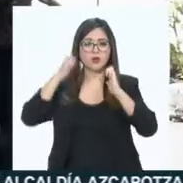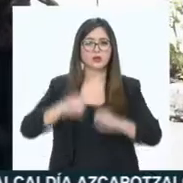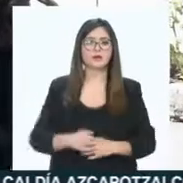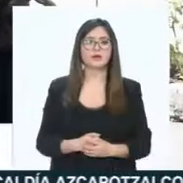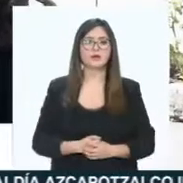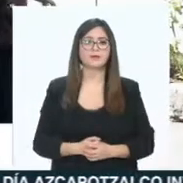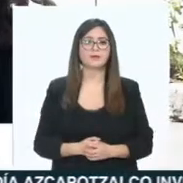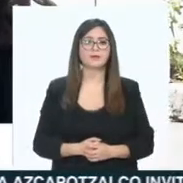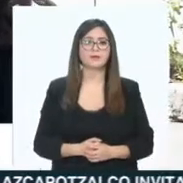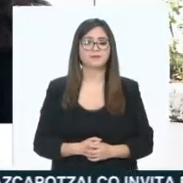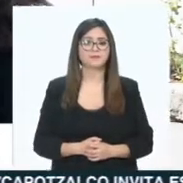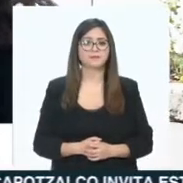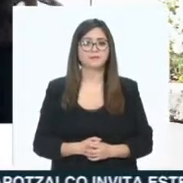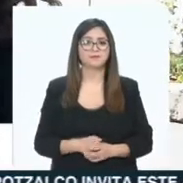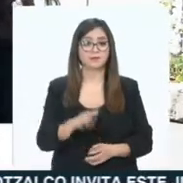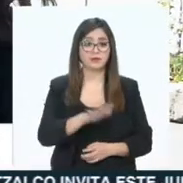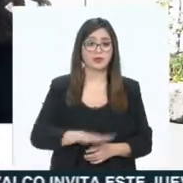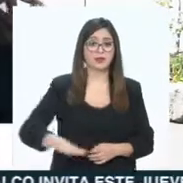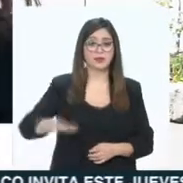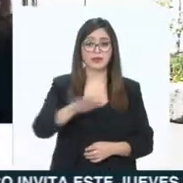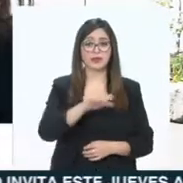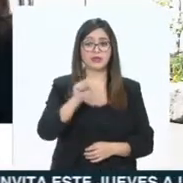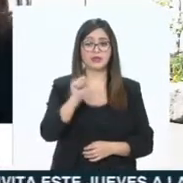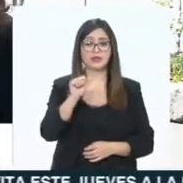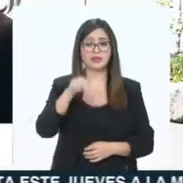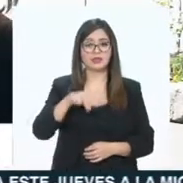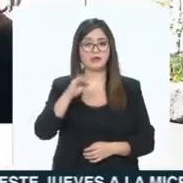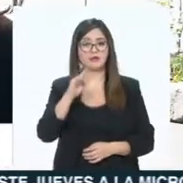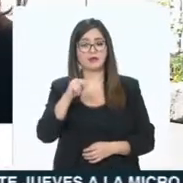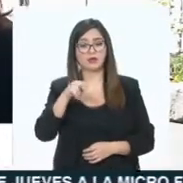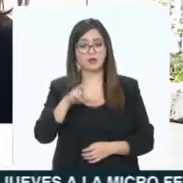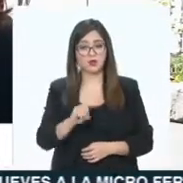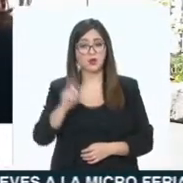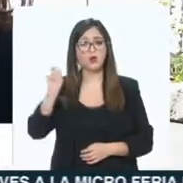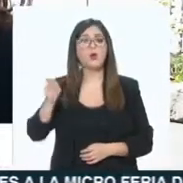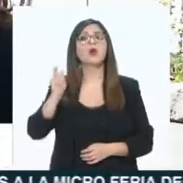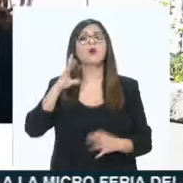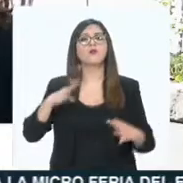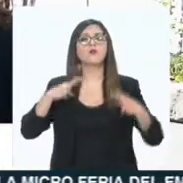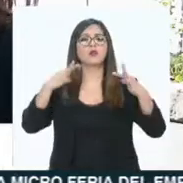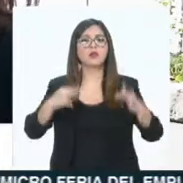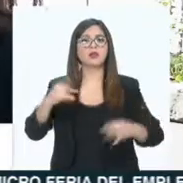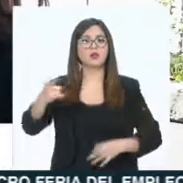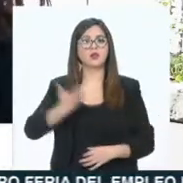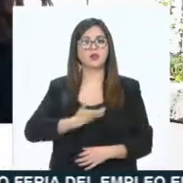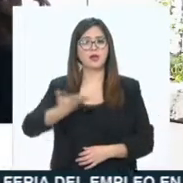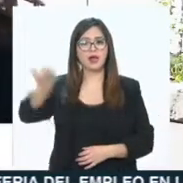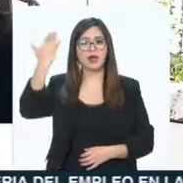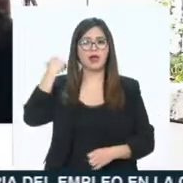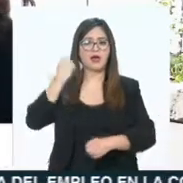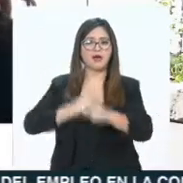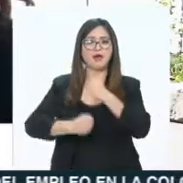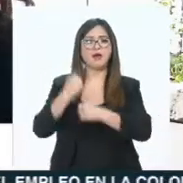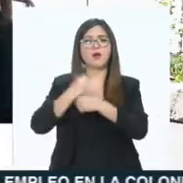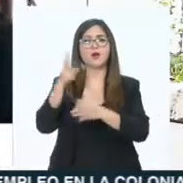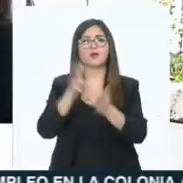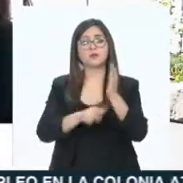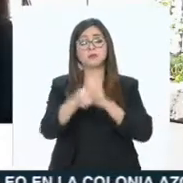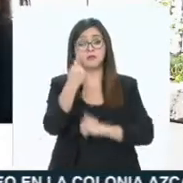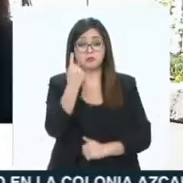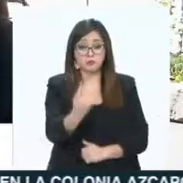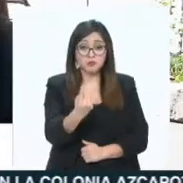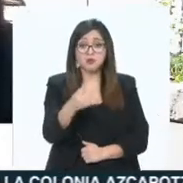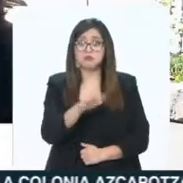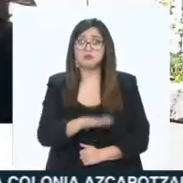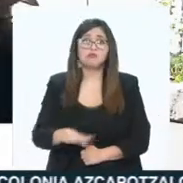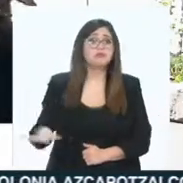El Atrio de San Francisco es un espacio que recuperó la fundación del centro histórico en el año 2001. Era un espacio